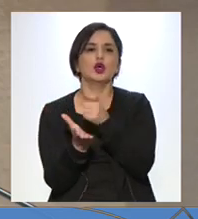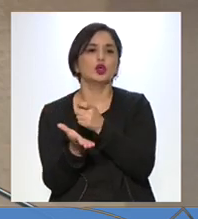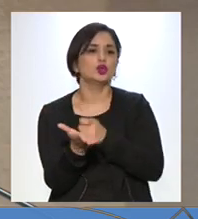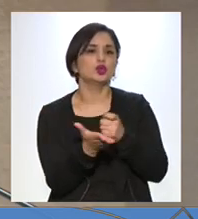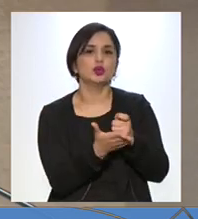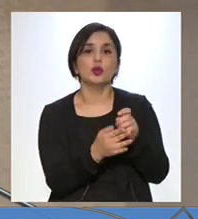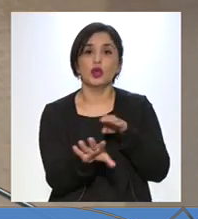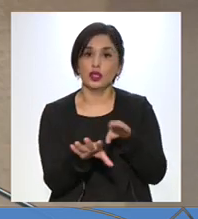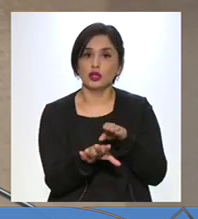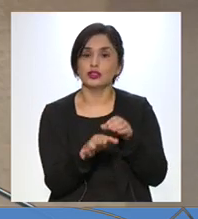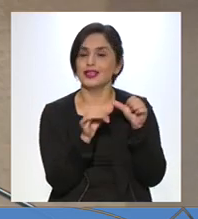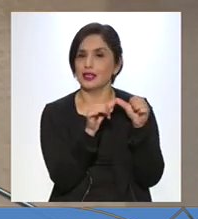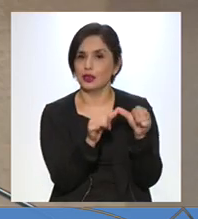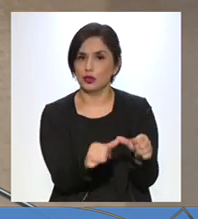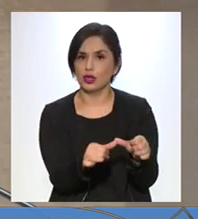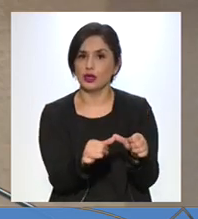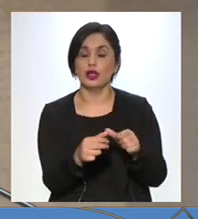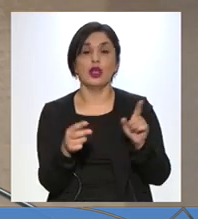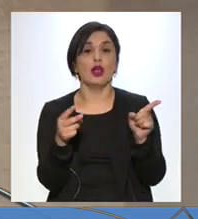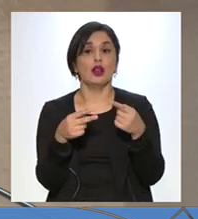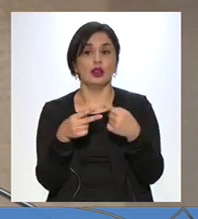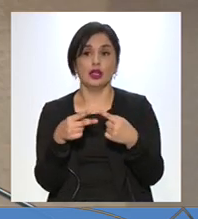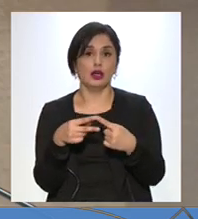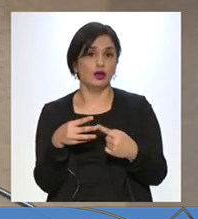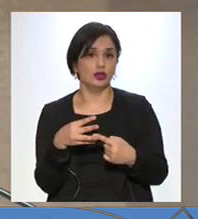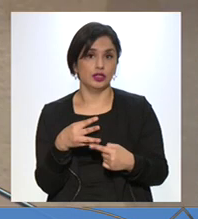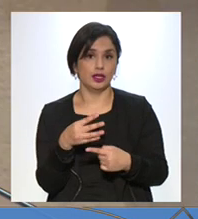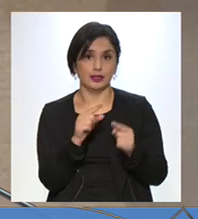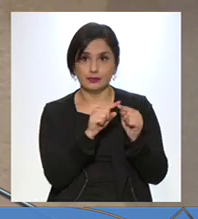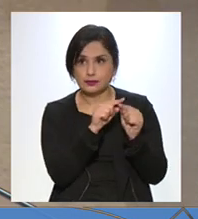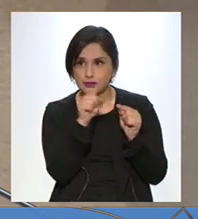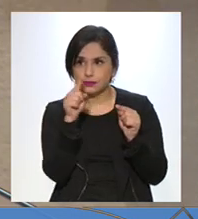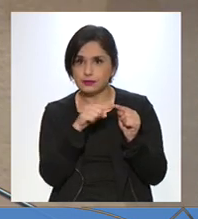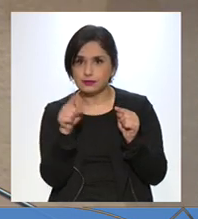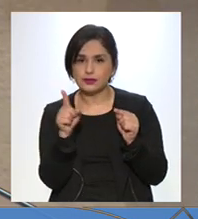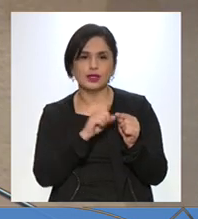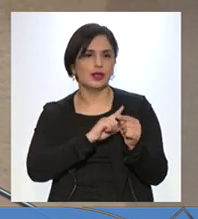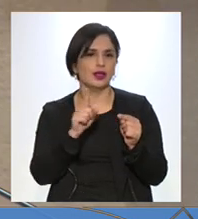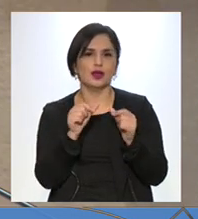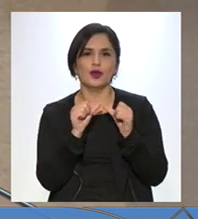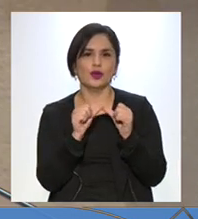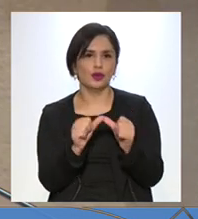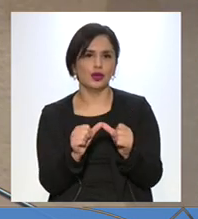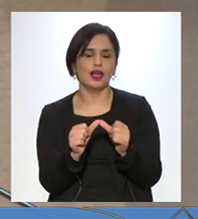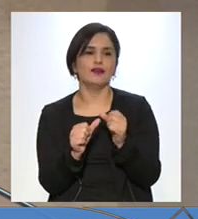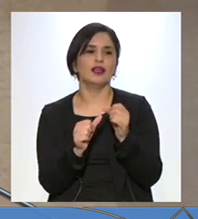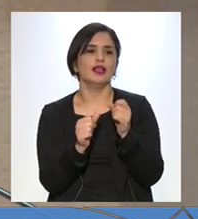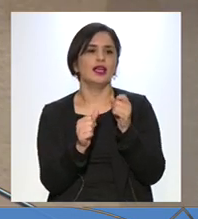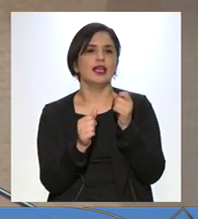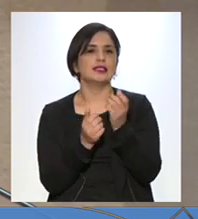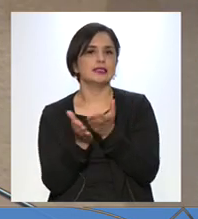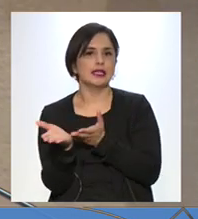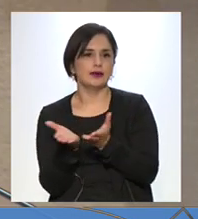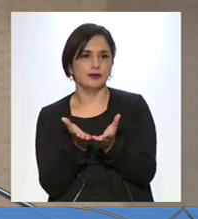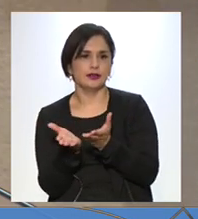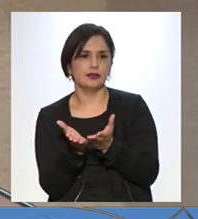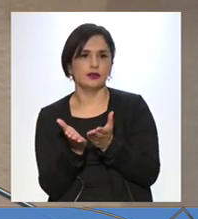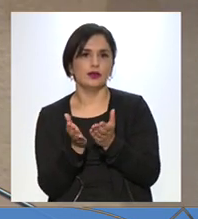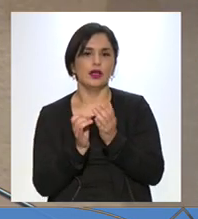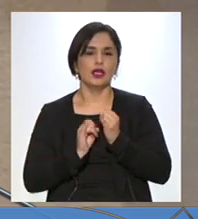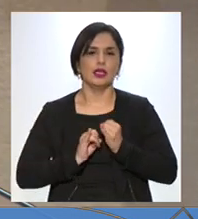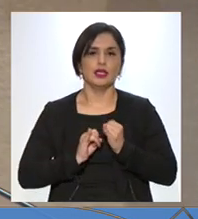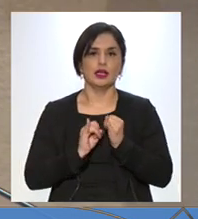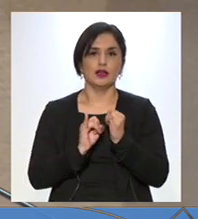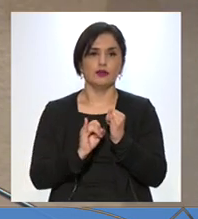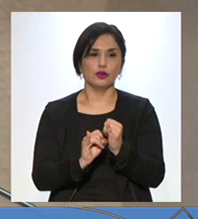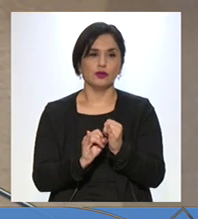demás corresponden a consumo de bienes no durables, consumo de servicios y la formación bruta de capital fijo en